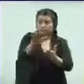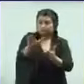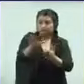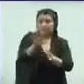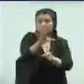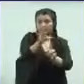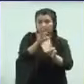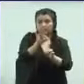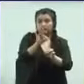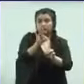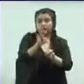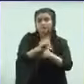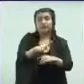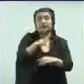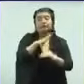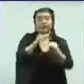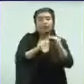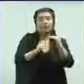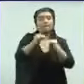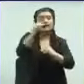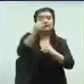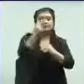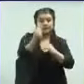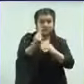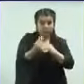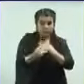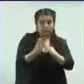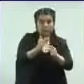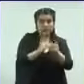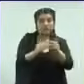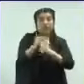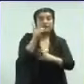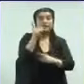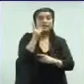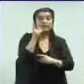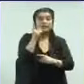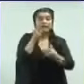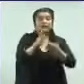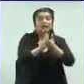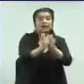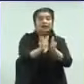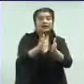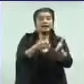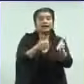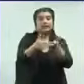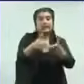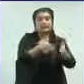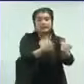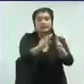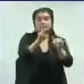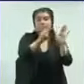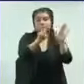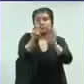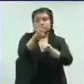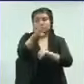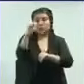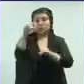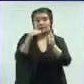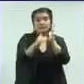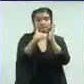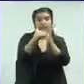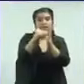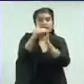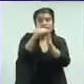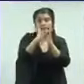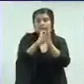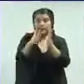que presentan los montos más altos. La Dirección General de Caminos con 740 millones y